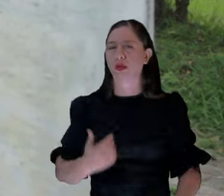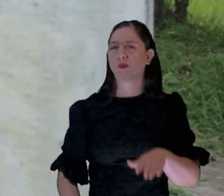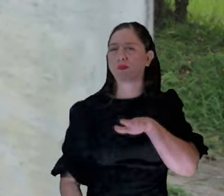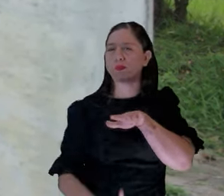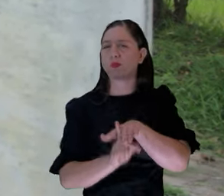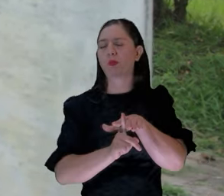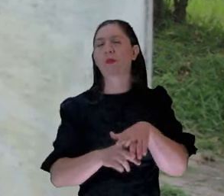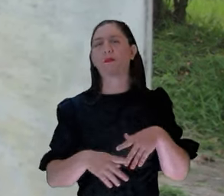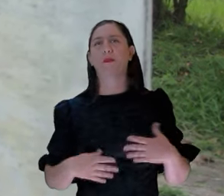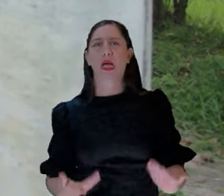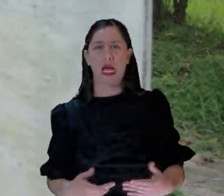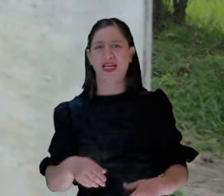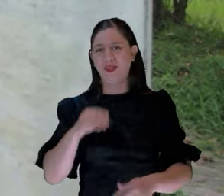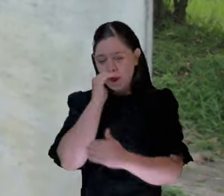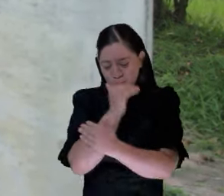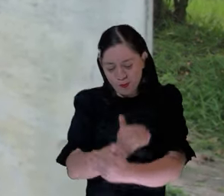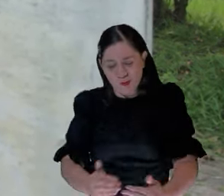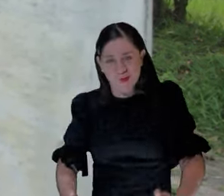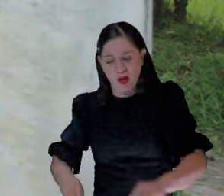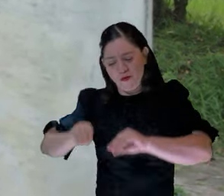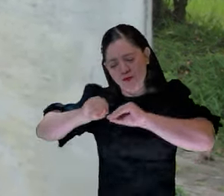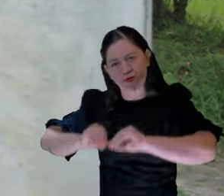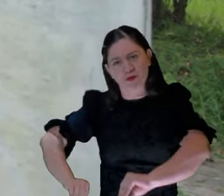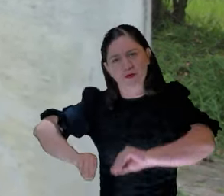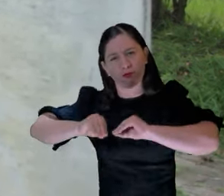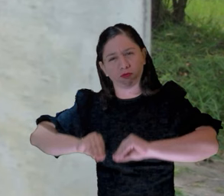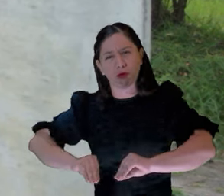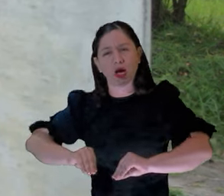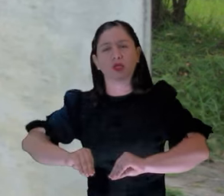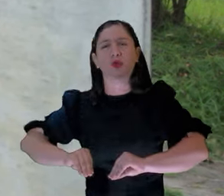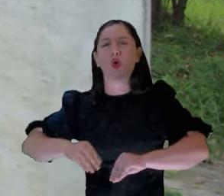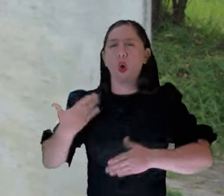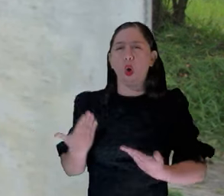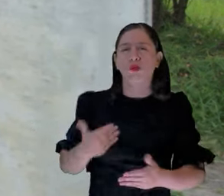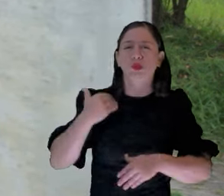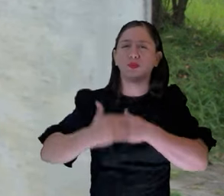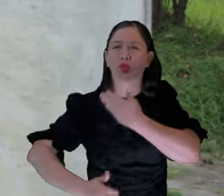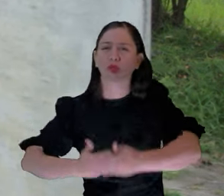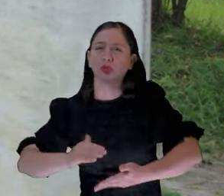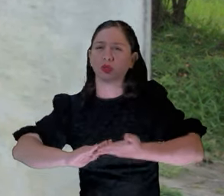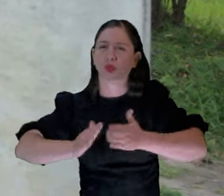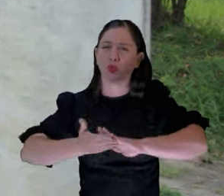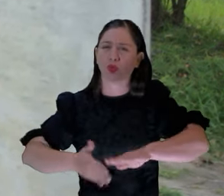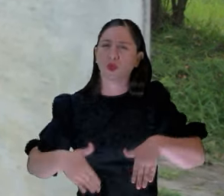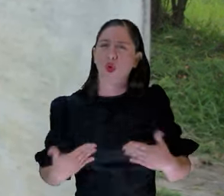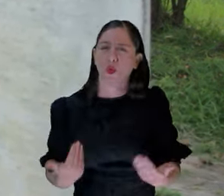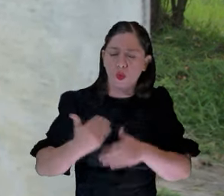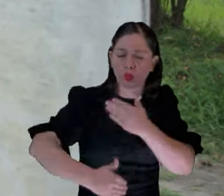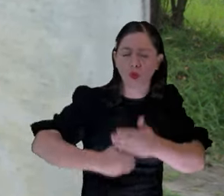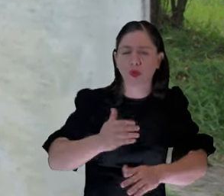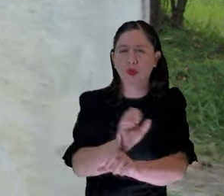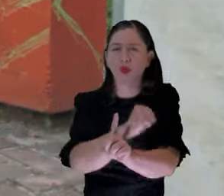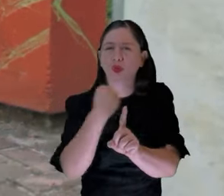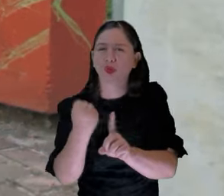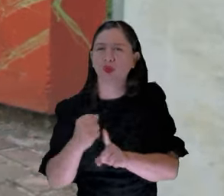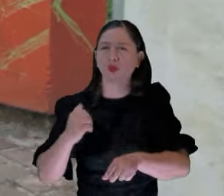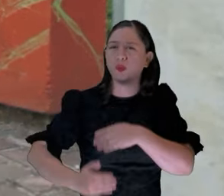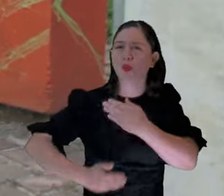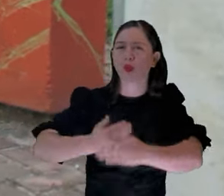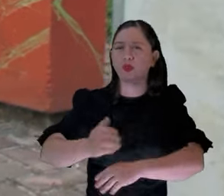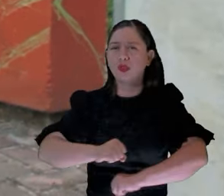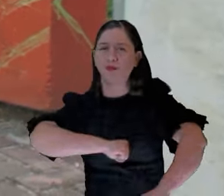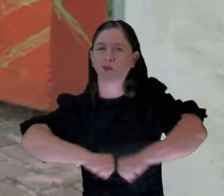Casas juveniles donde desde la infancia te enseñen los procesos comunitarios, los procesos